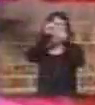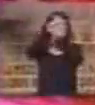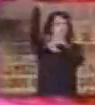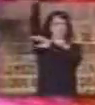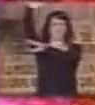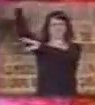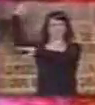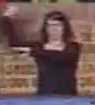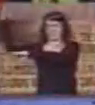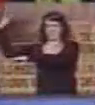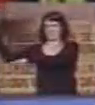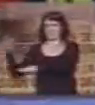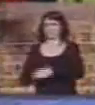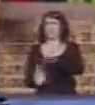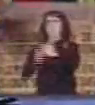palmera.